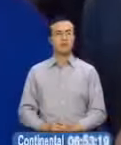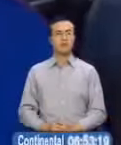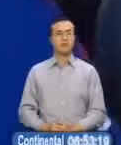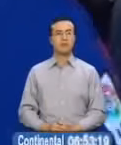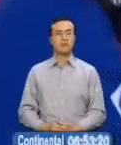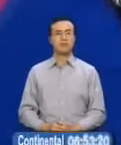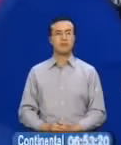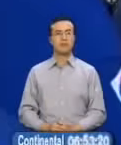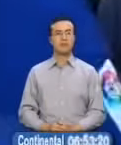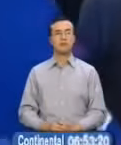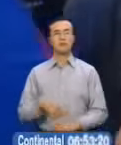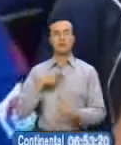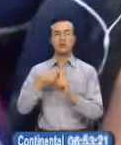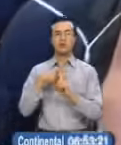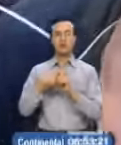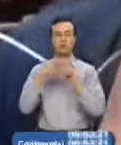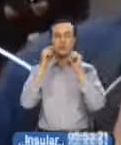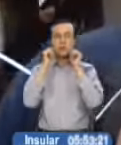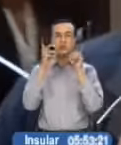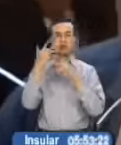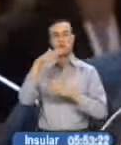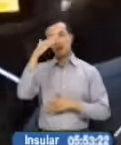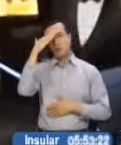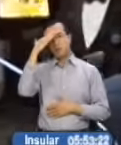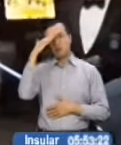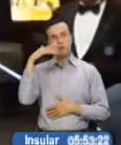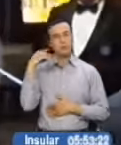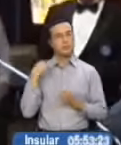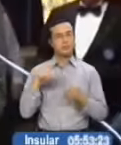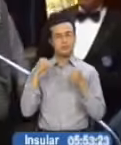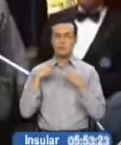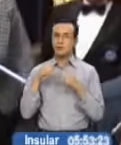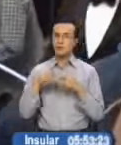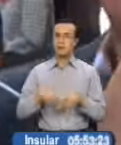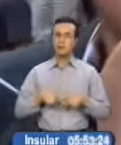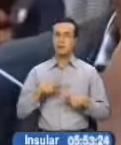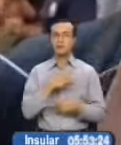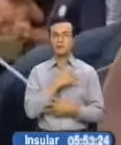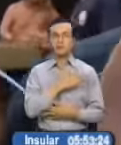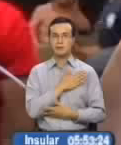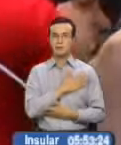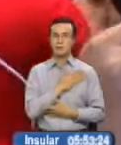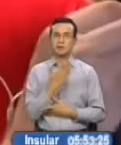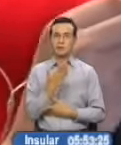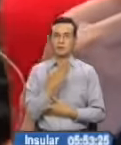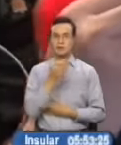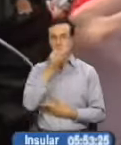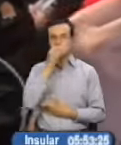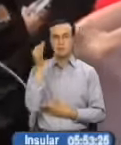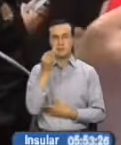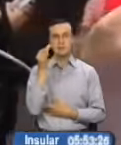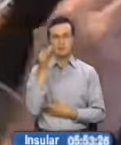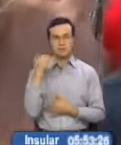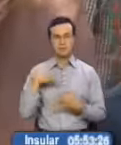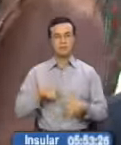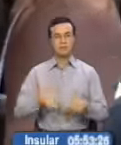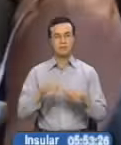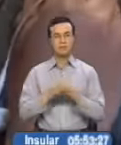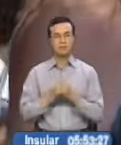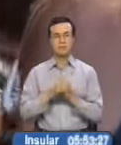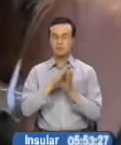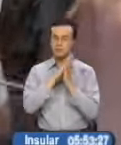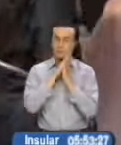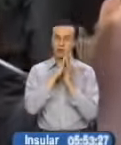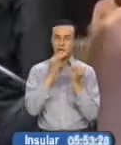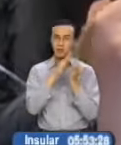Positivo, concentrados, sabiendo que nos jugamos la vida, así que con la confianza y la certeza de que vamos a sacar el resultado. ¿Va a poder dormir hoy